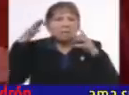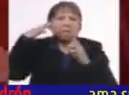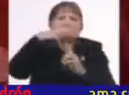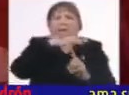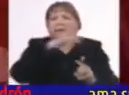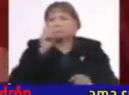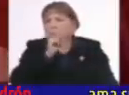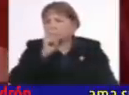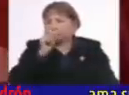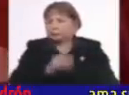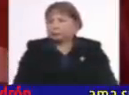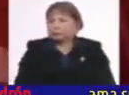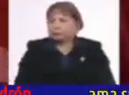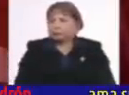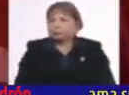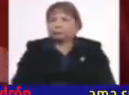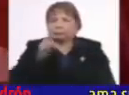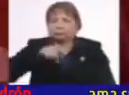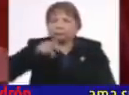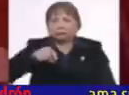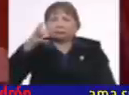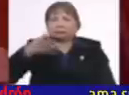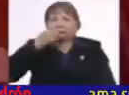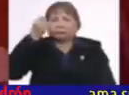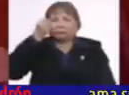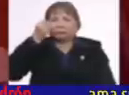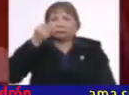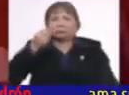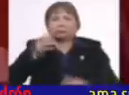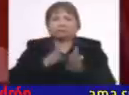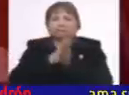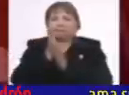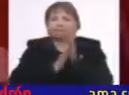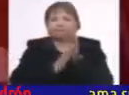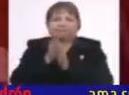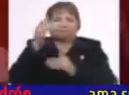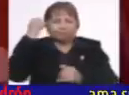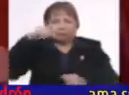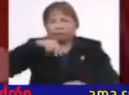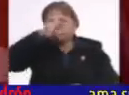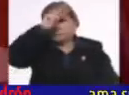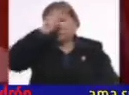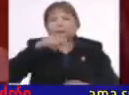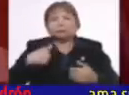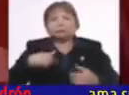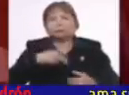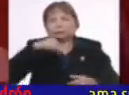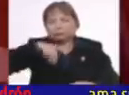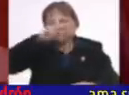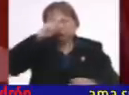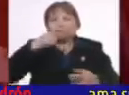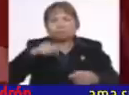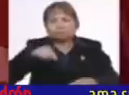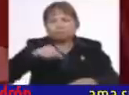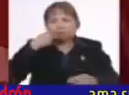y y necesitamos recuperar la ilusión de que perú nuestro país es